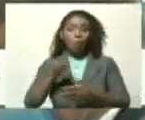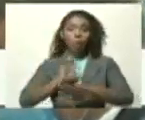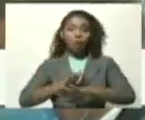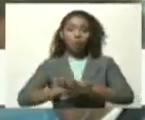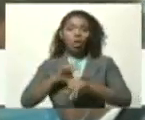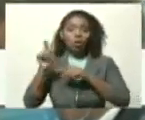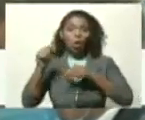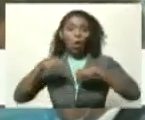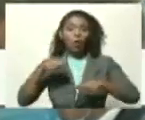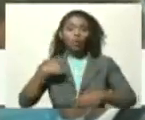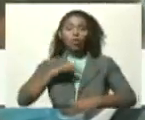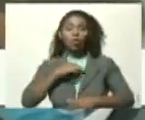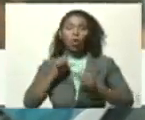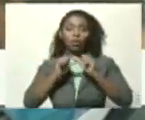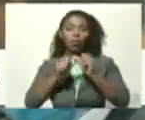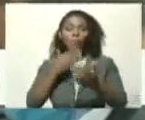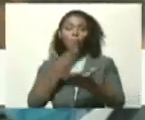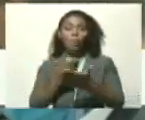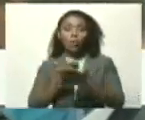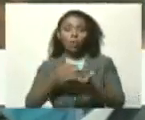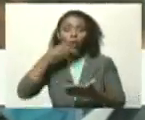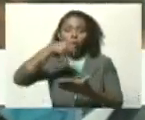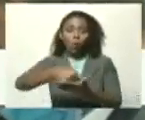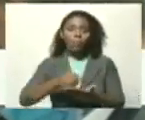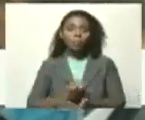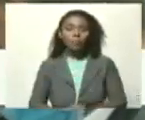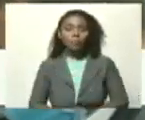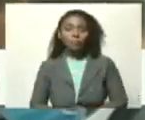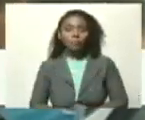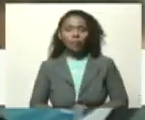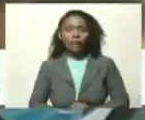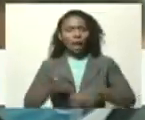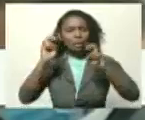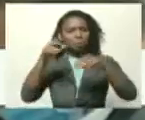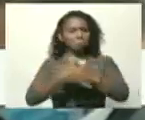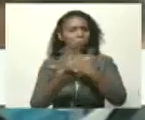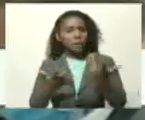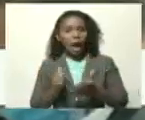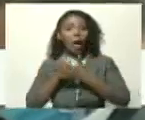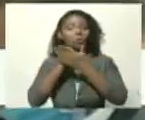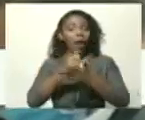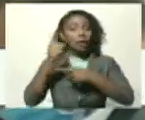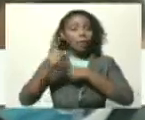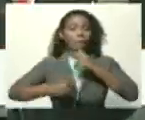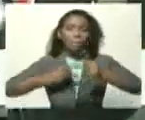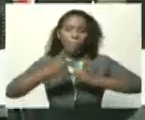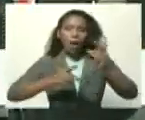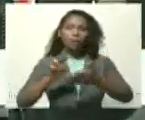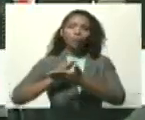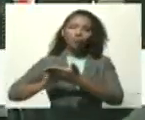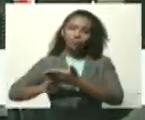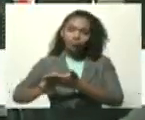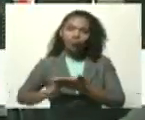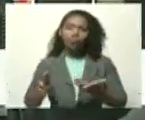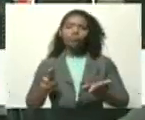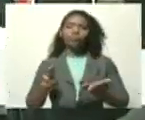hoy seguimos proponiendo nombres en aras de contribuir a ese proceso de reconciliación,